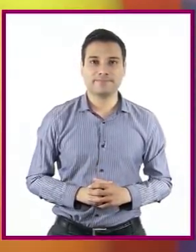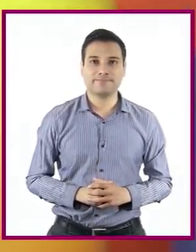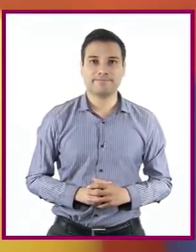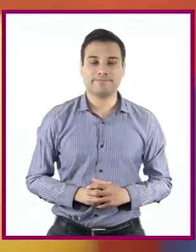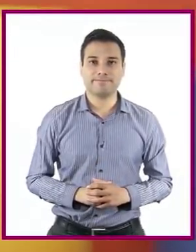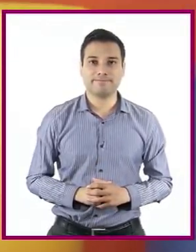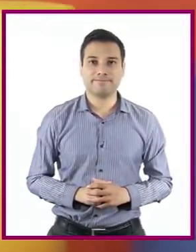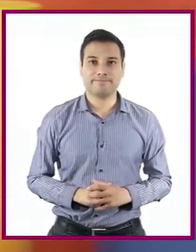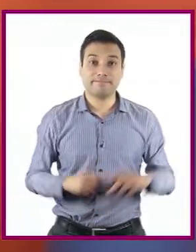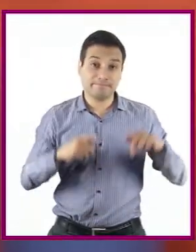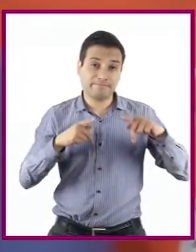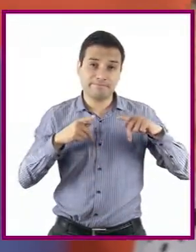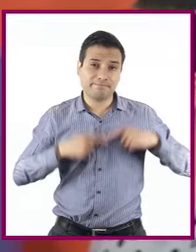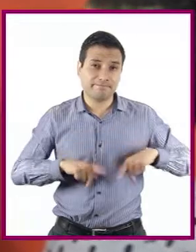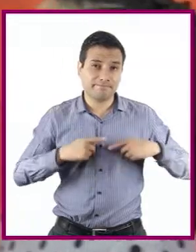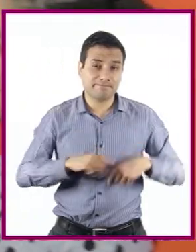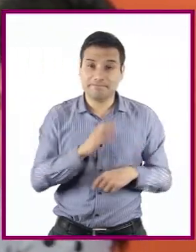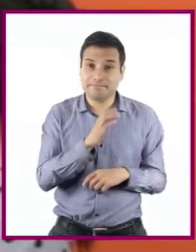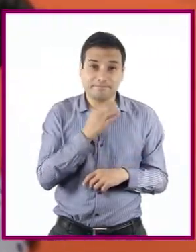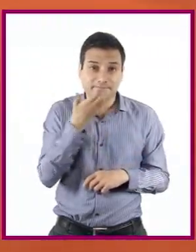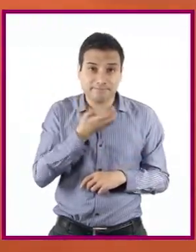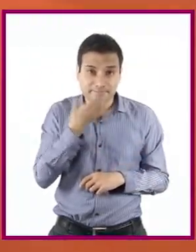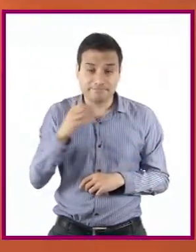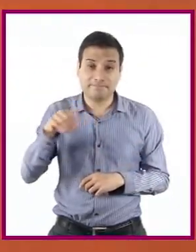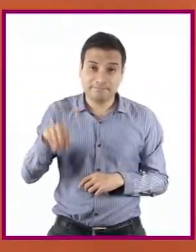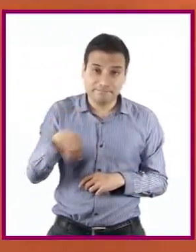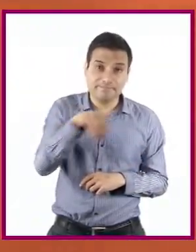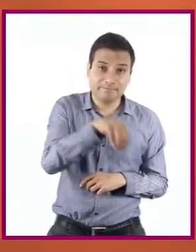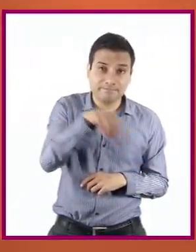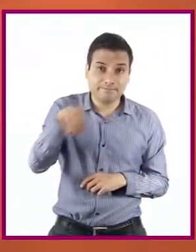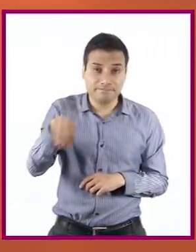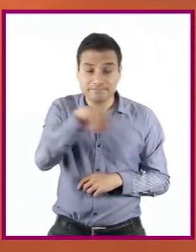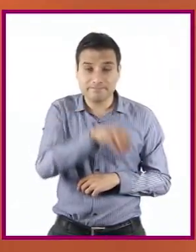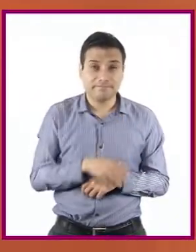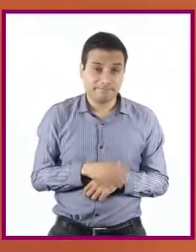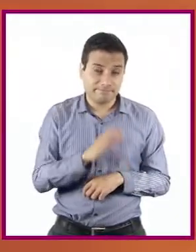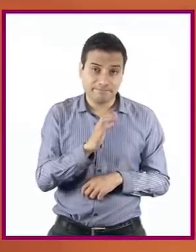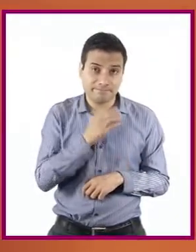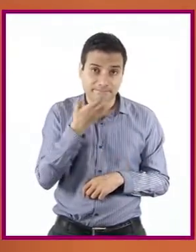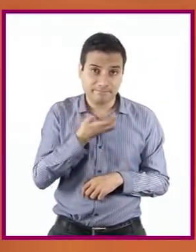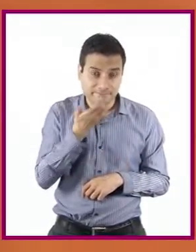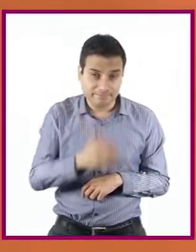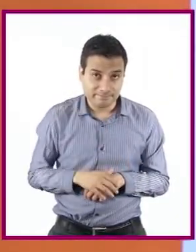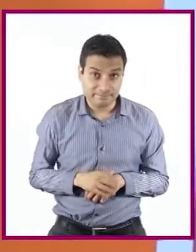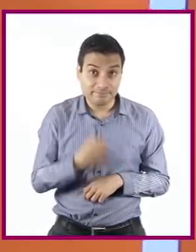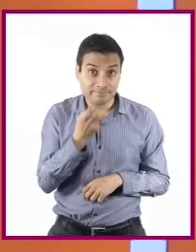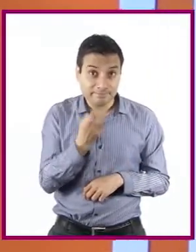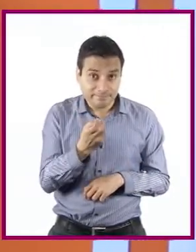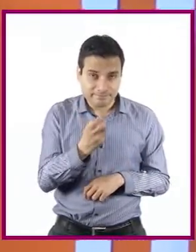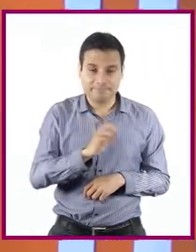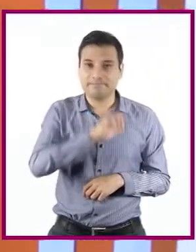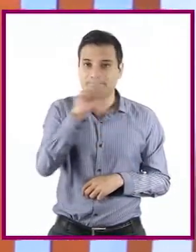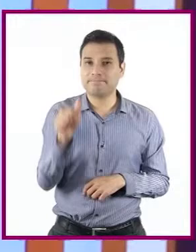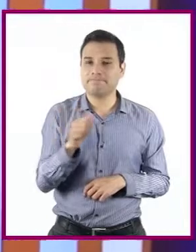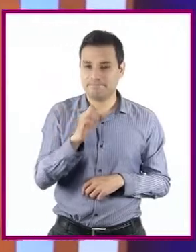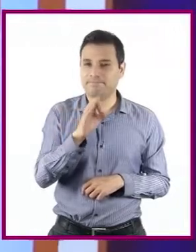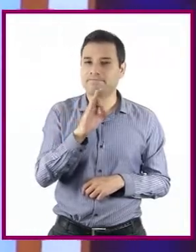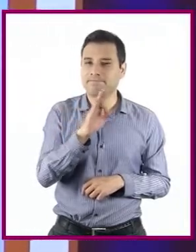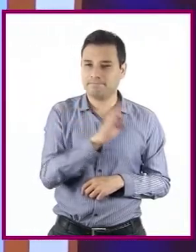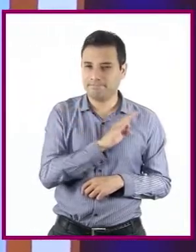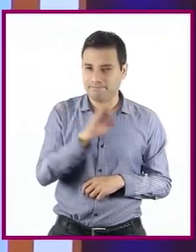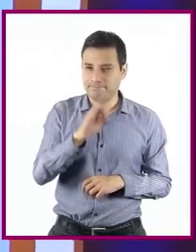Continuamente las personas migran de una colonia a otra, de ciudades o bien a otros países. Esto les da oportunidad de poner en práctica